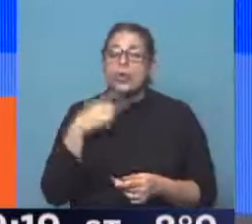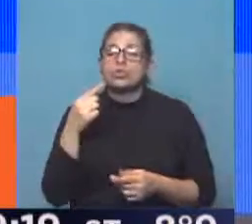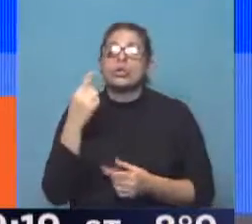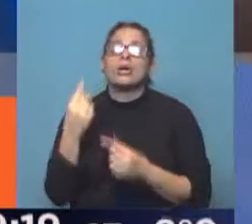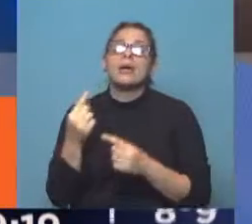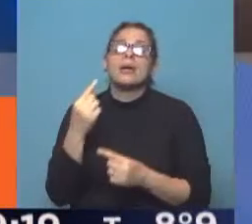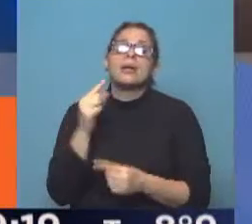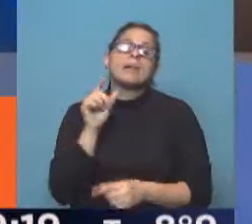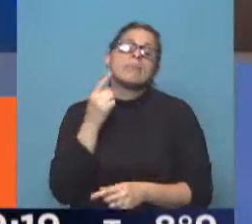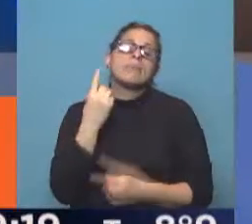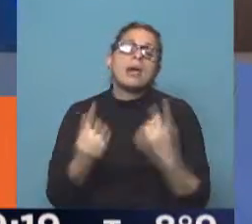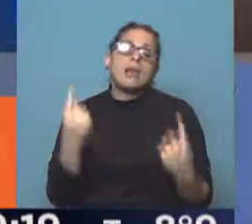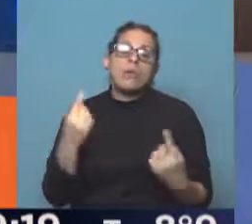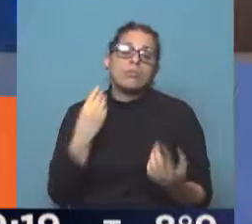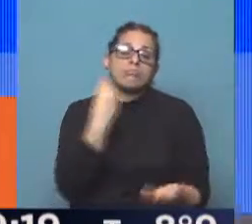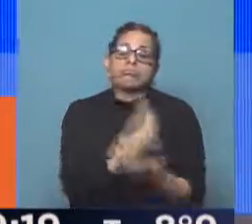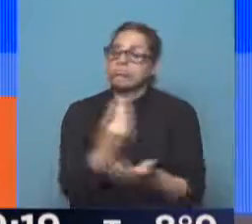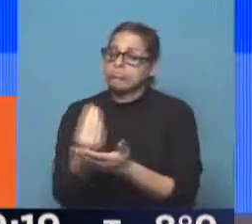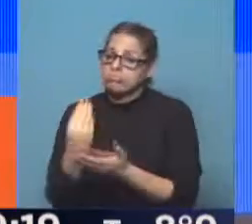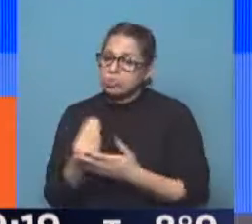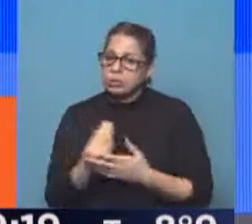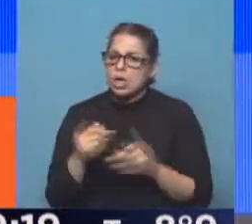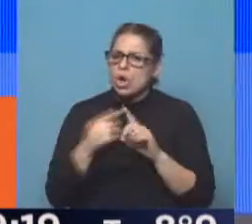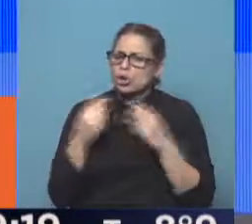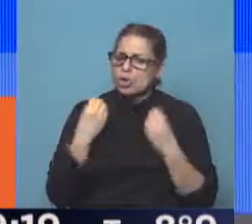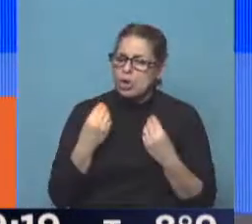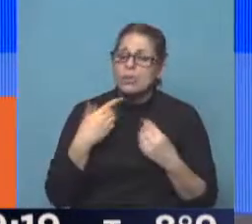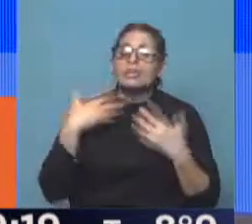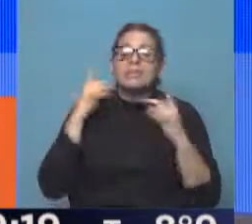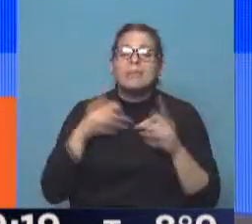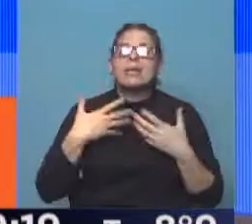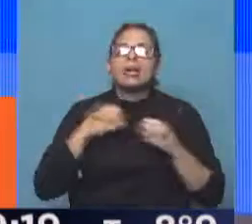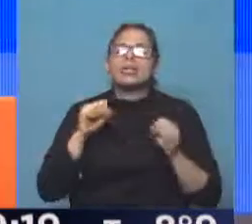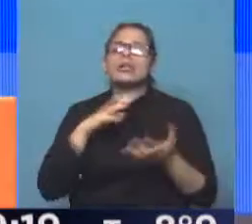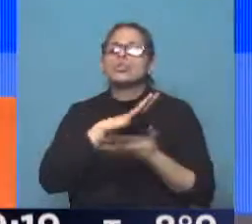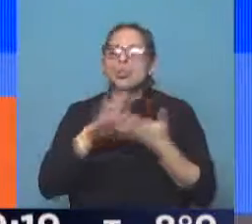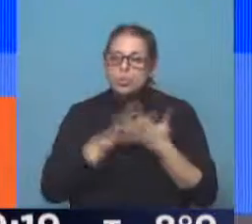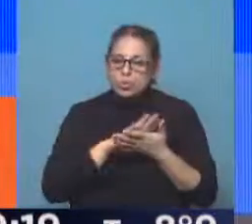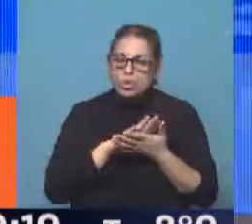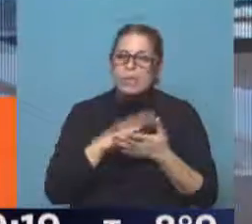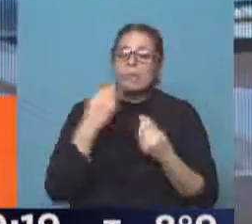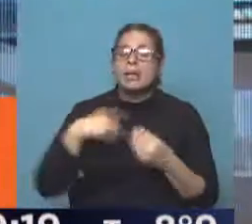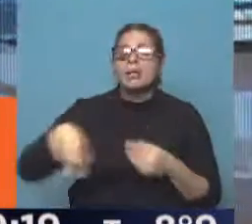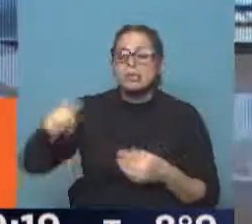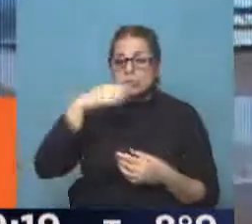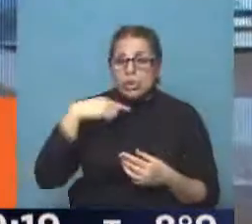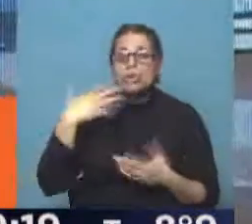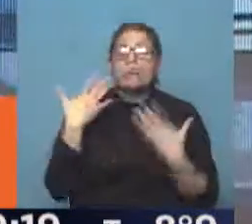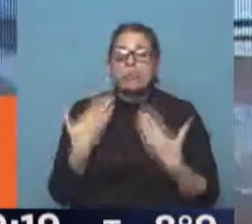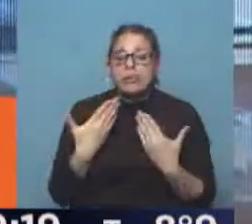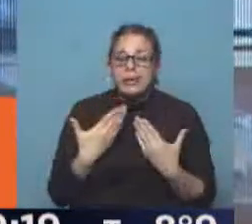uno de sus representados, pero sí encontrar un planteo para entre todos